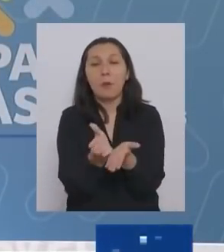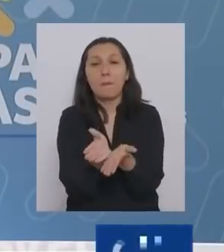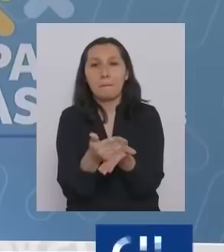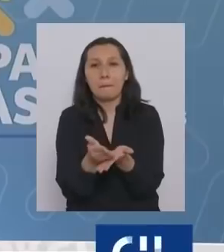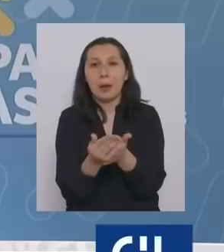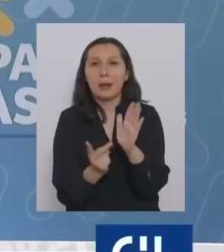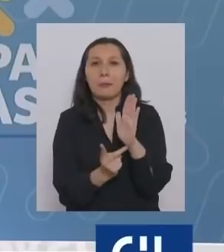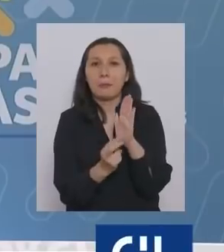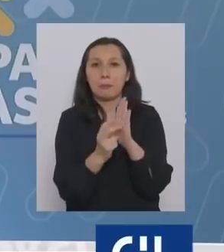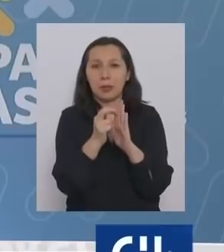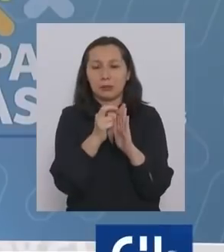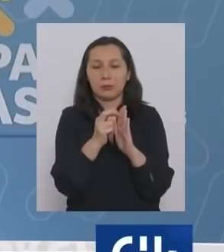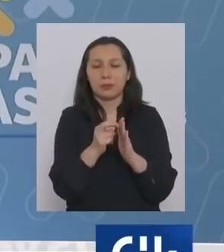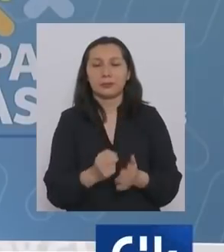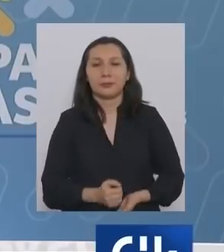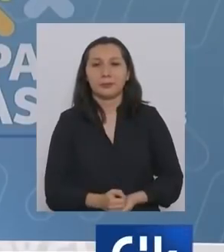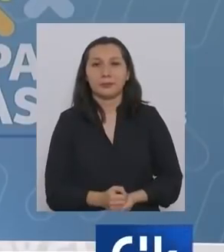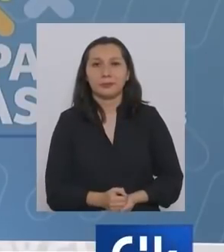plan paso a paso.